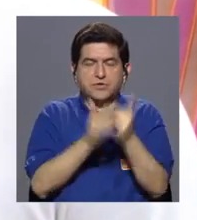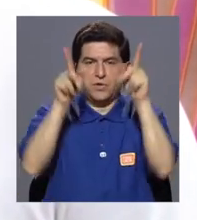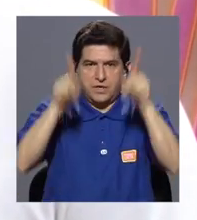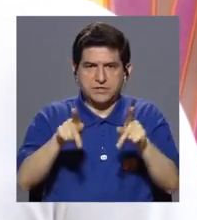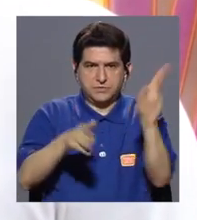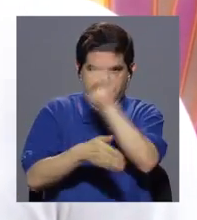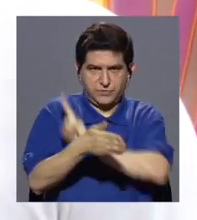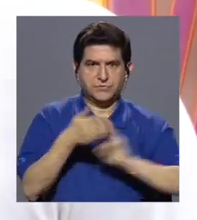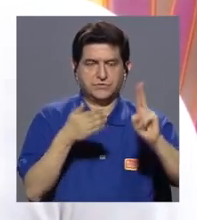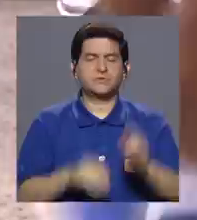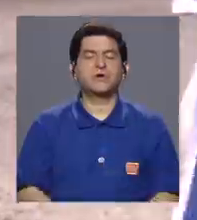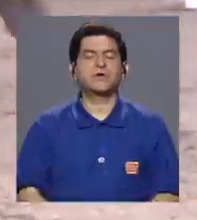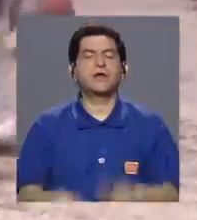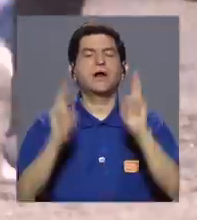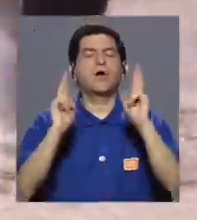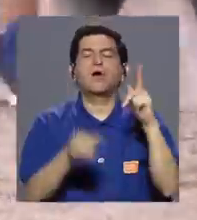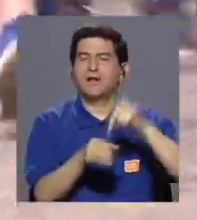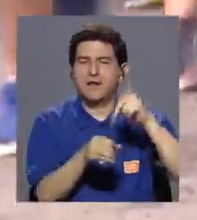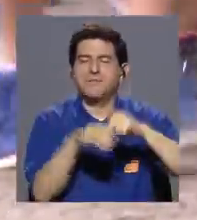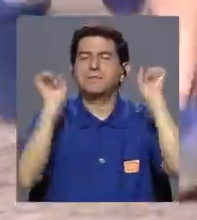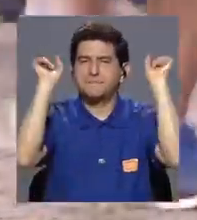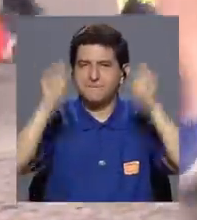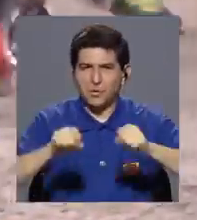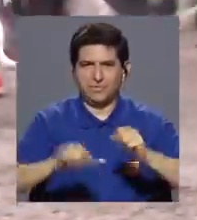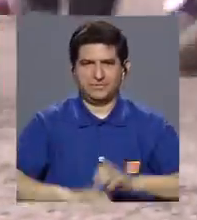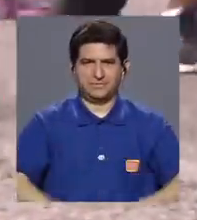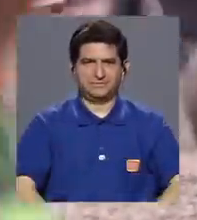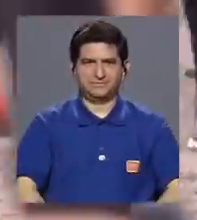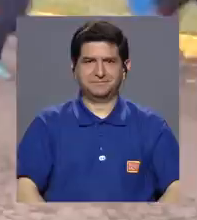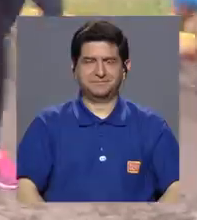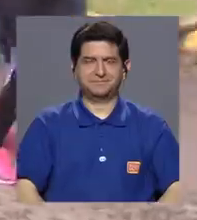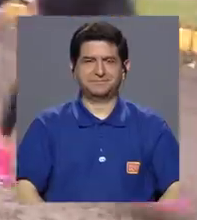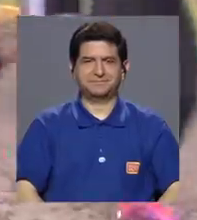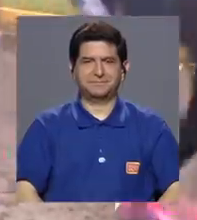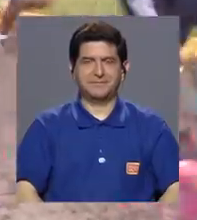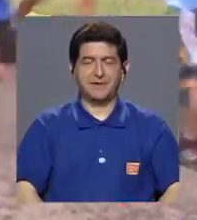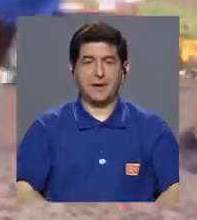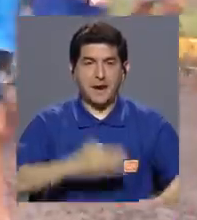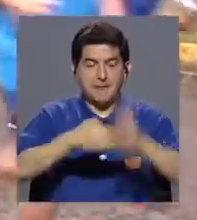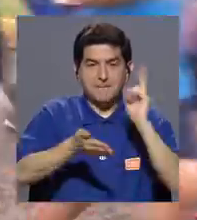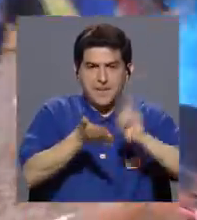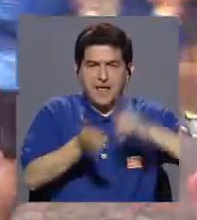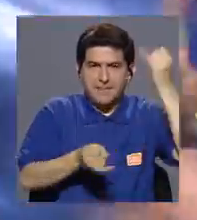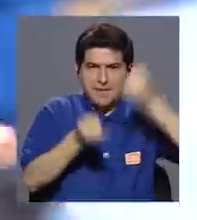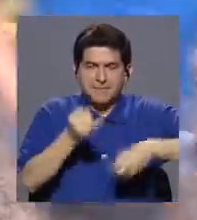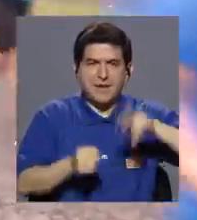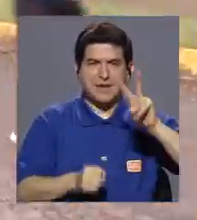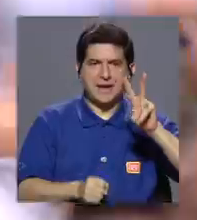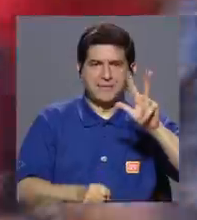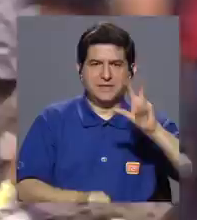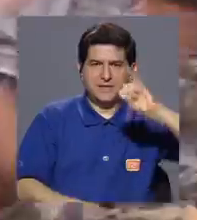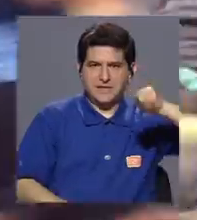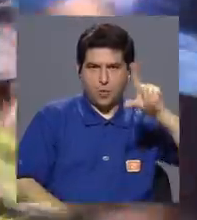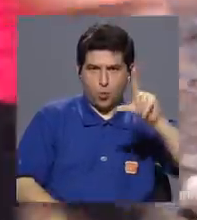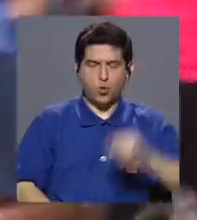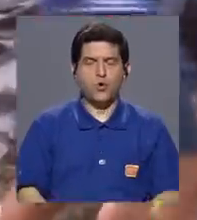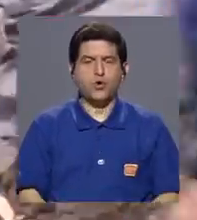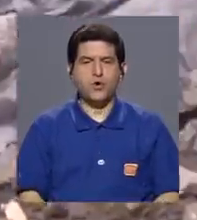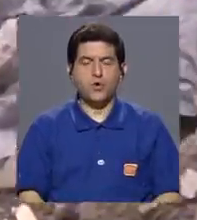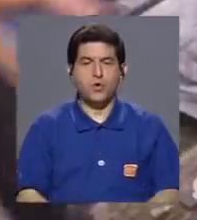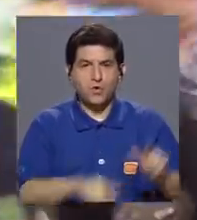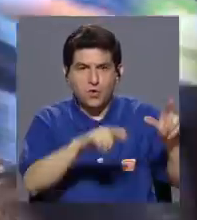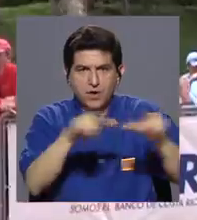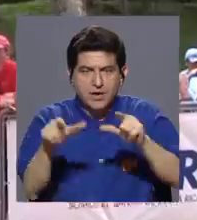los universitarios y que ojalá que puedan participar en esta carrera. La preinscripción finaliza el 23 de julio y